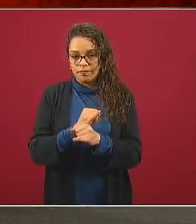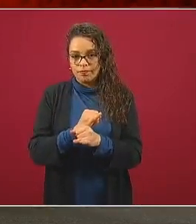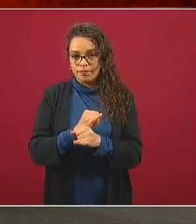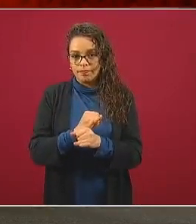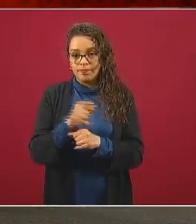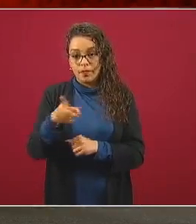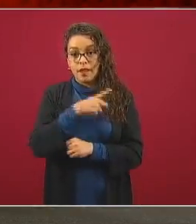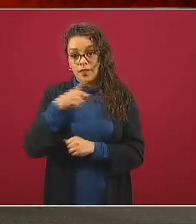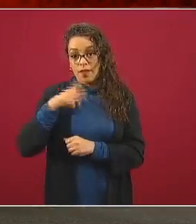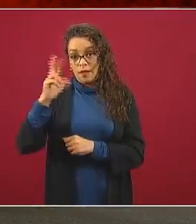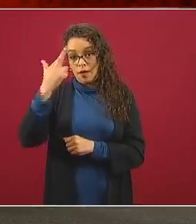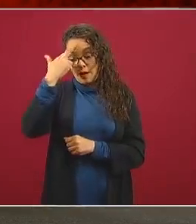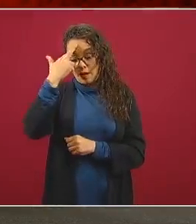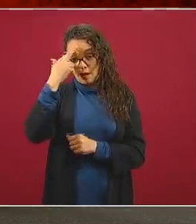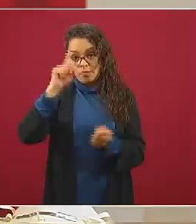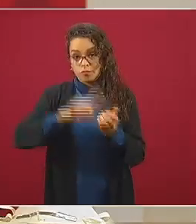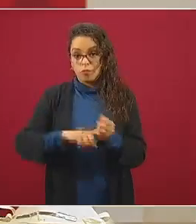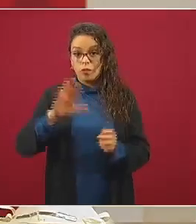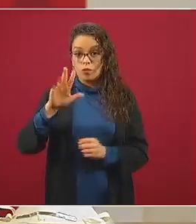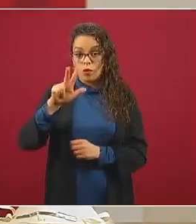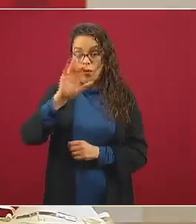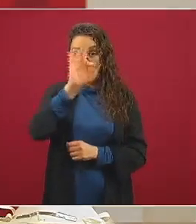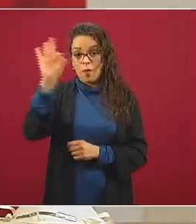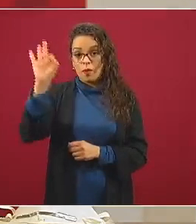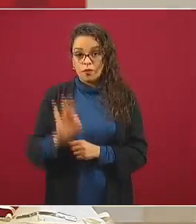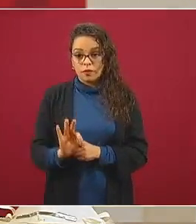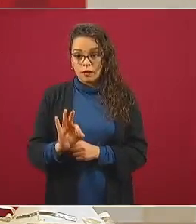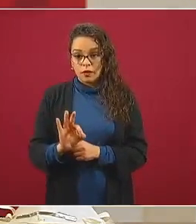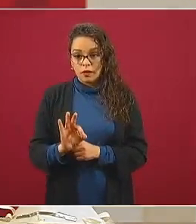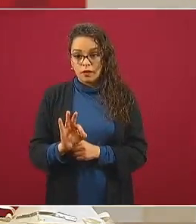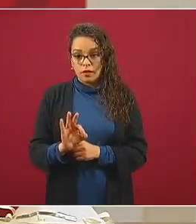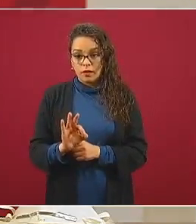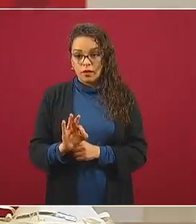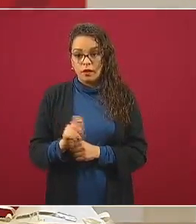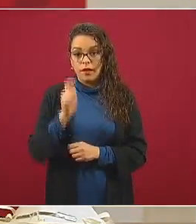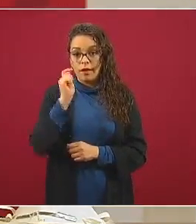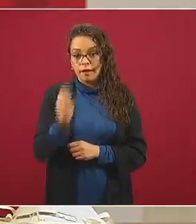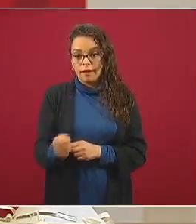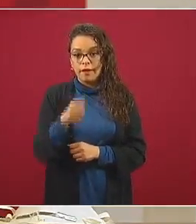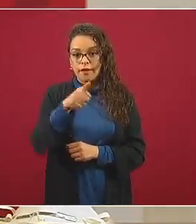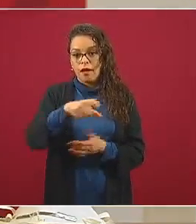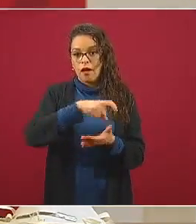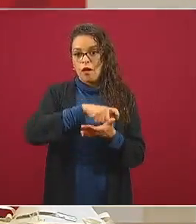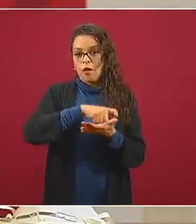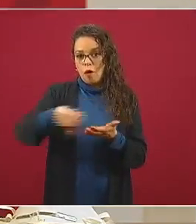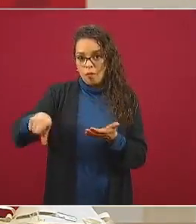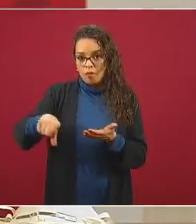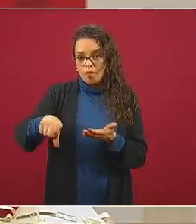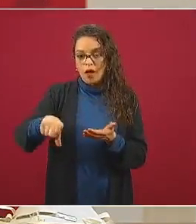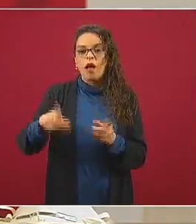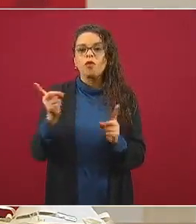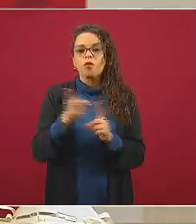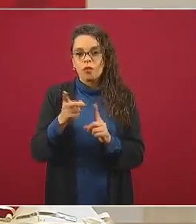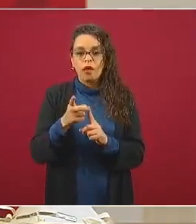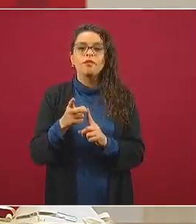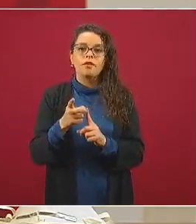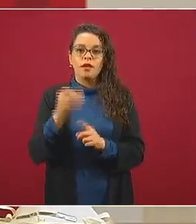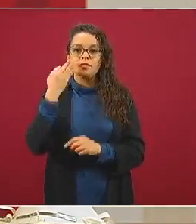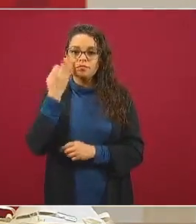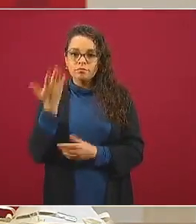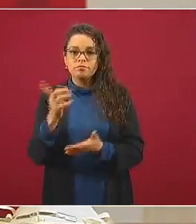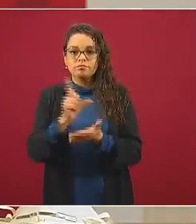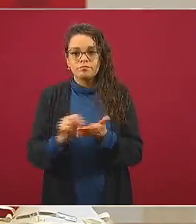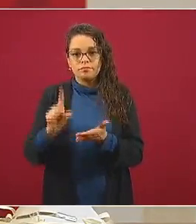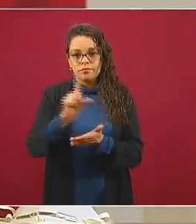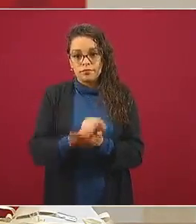el 58% de la consolidación de la compra es a través de redes sociales. Esto fue antes de la